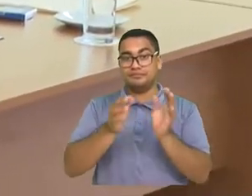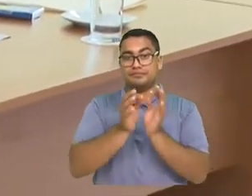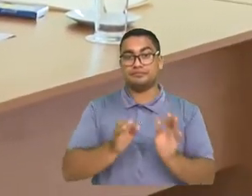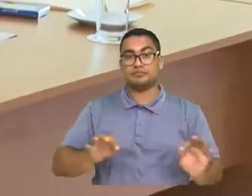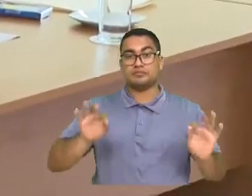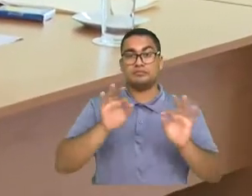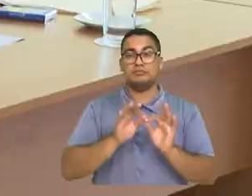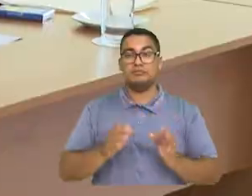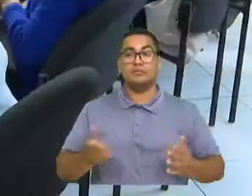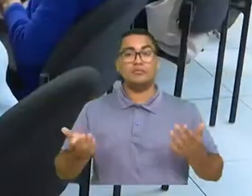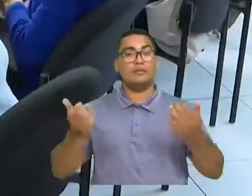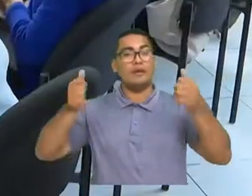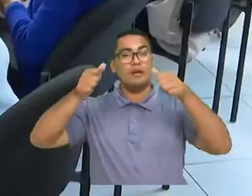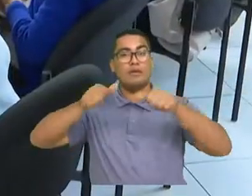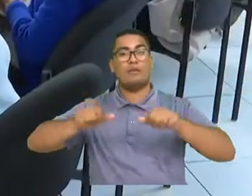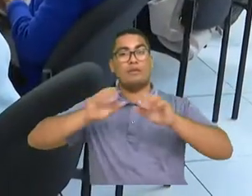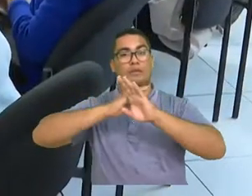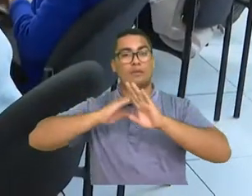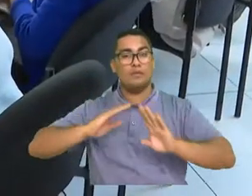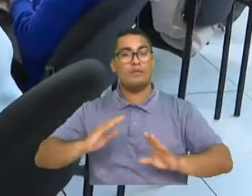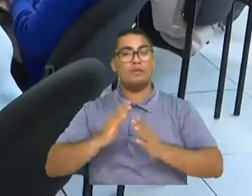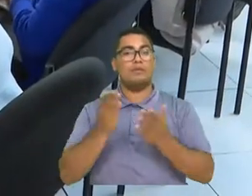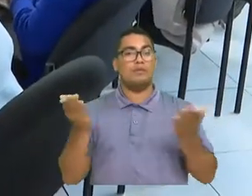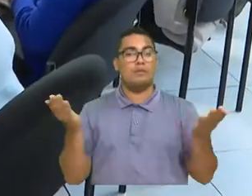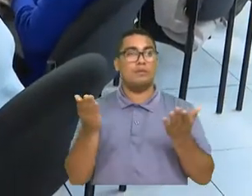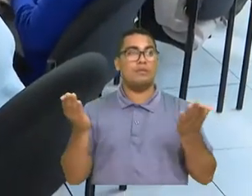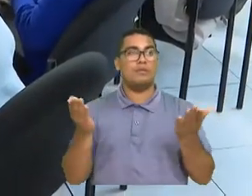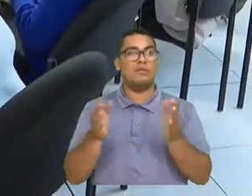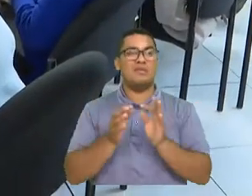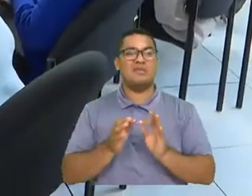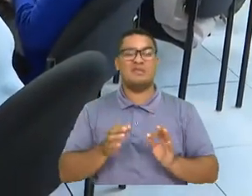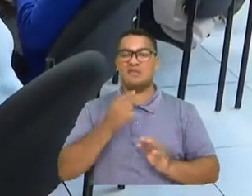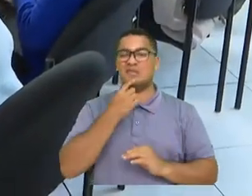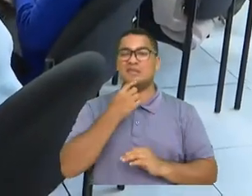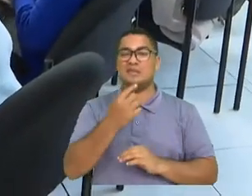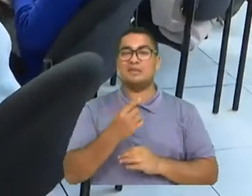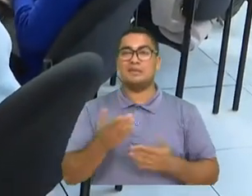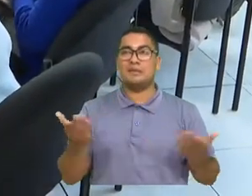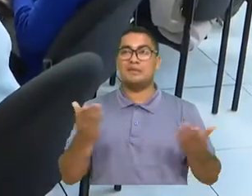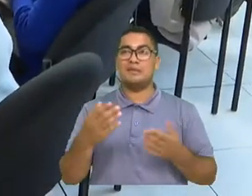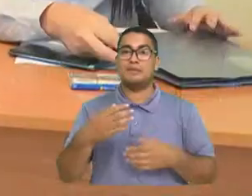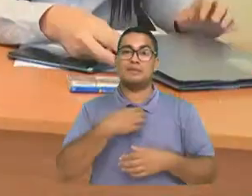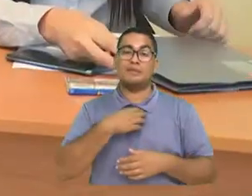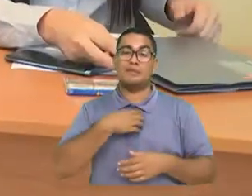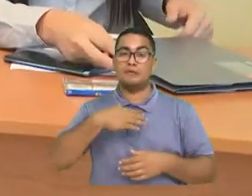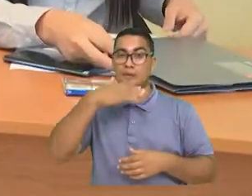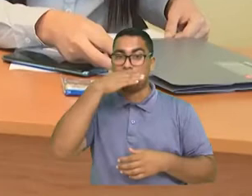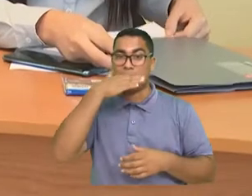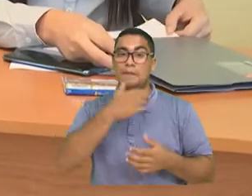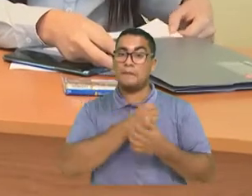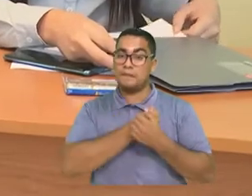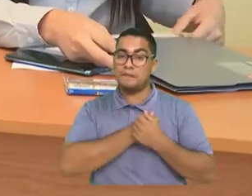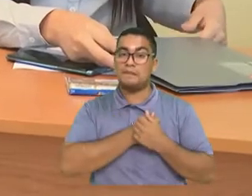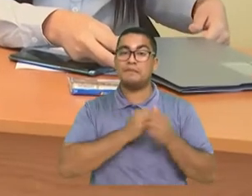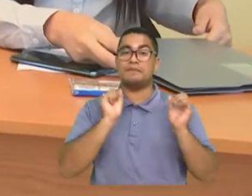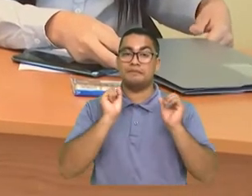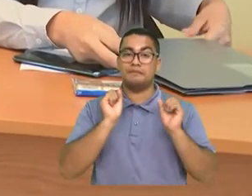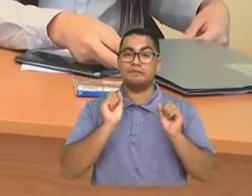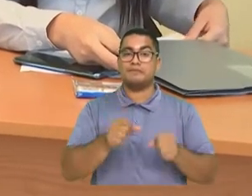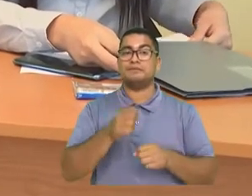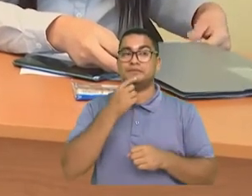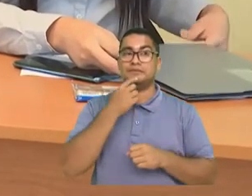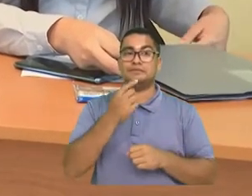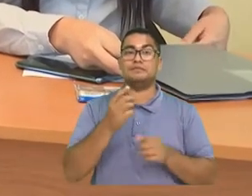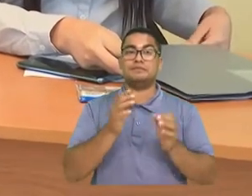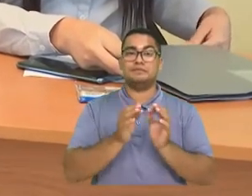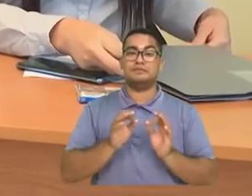de paz en 1933. O sea, una confianza de nuestro general Sandino en ella para poder llevar las negociaciones y las conversaciones.